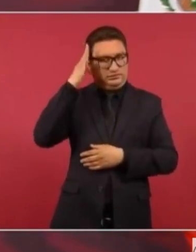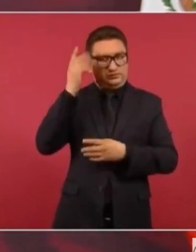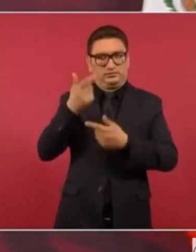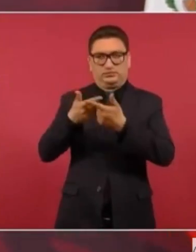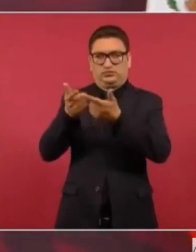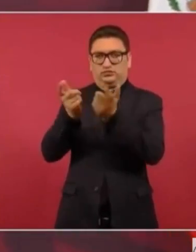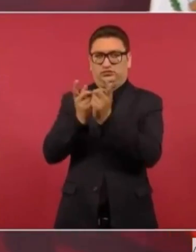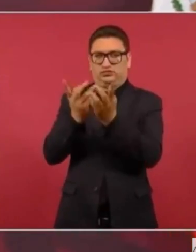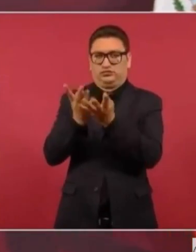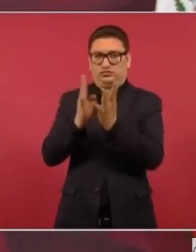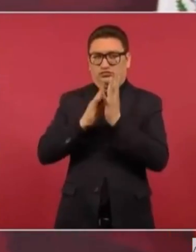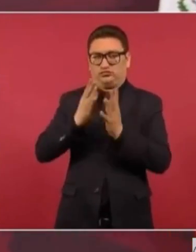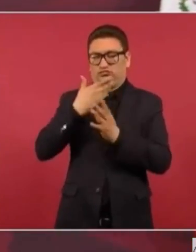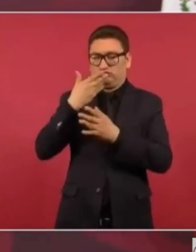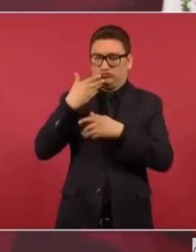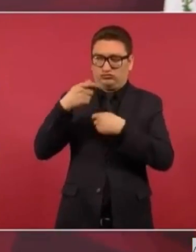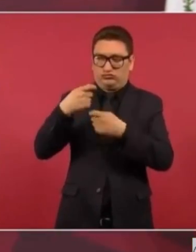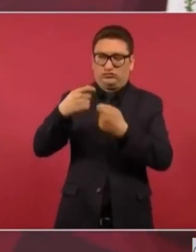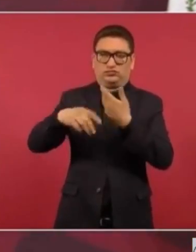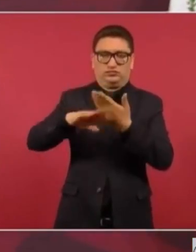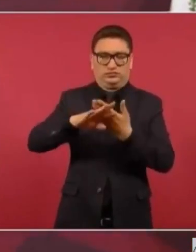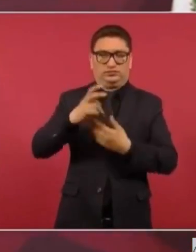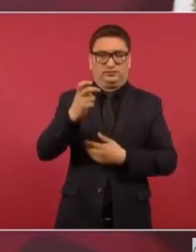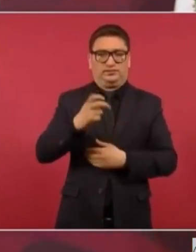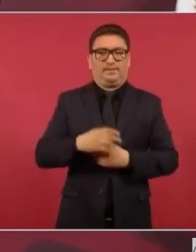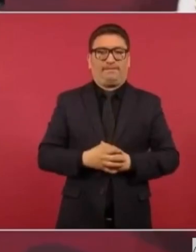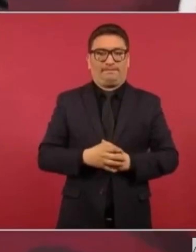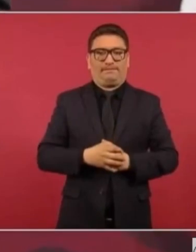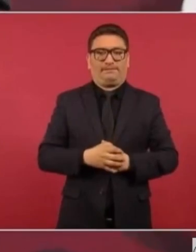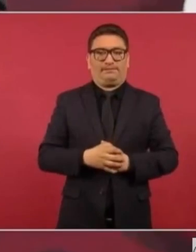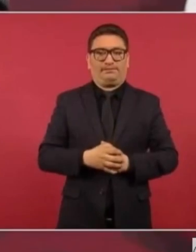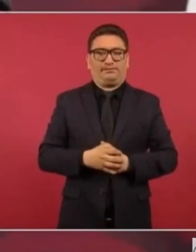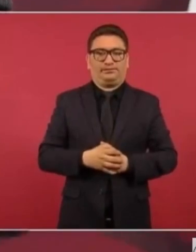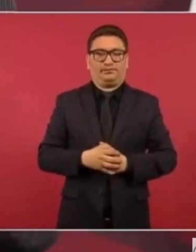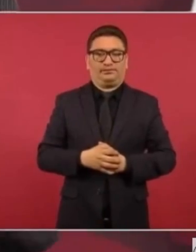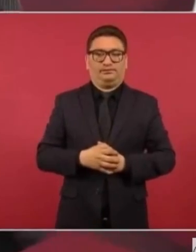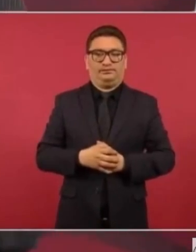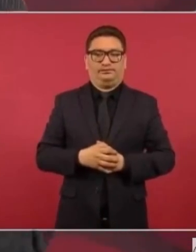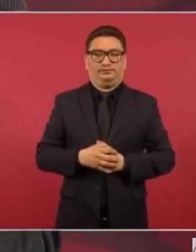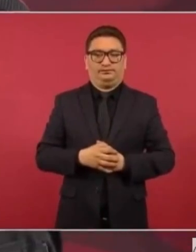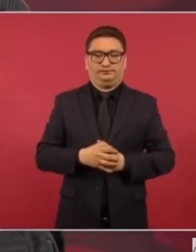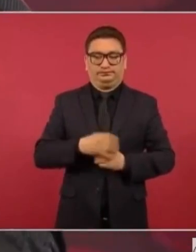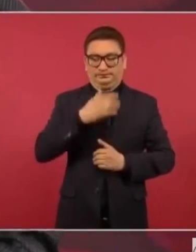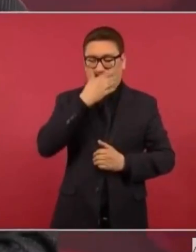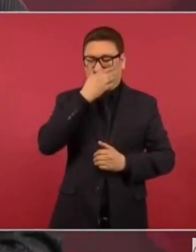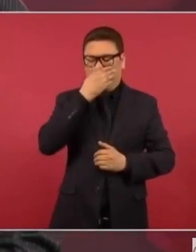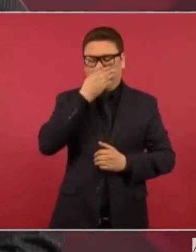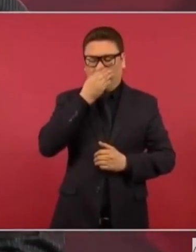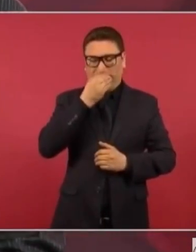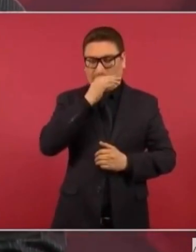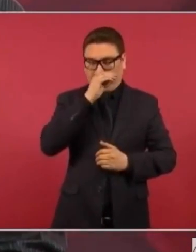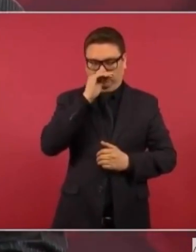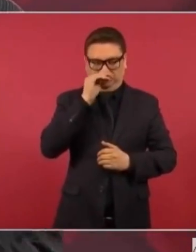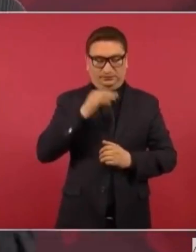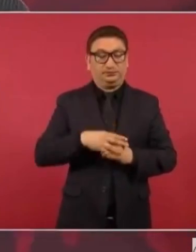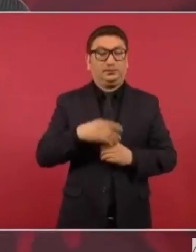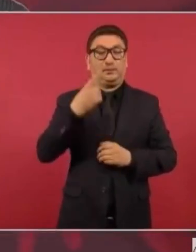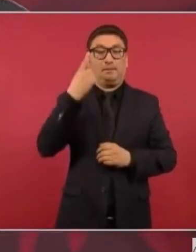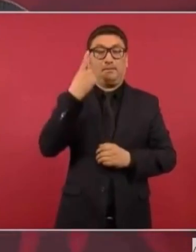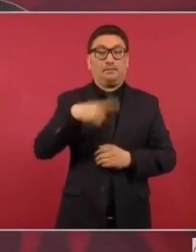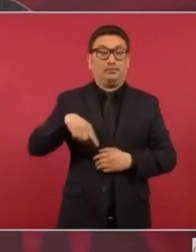bloque conservador. Pero para que tengamos información